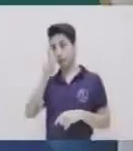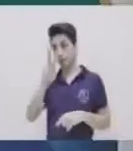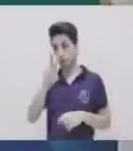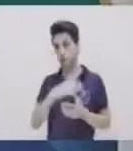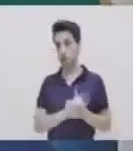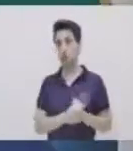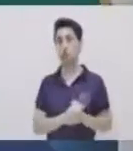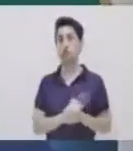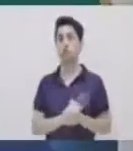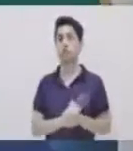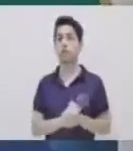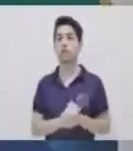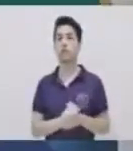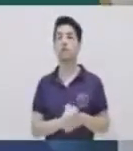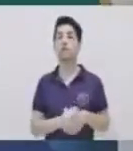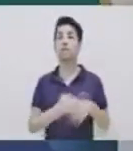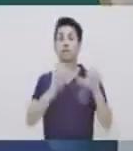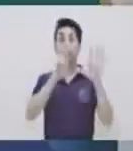2. Entonces